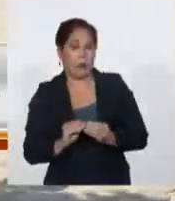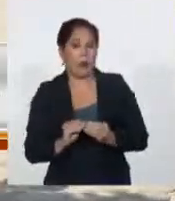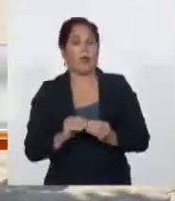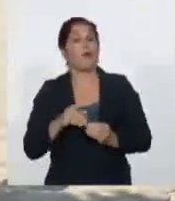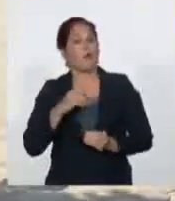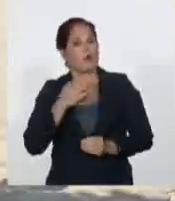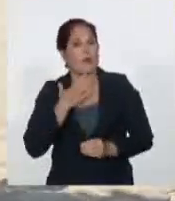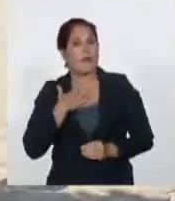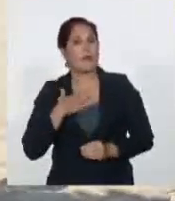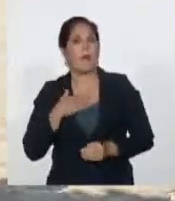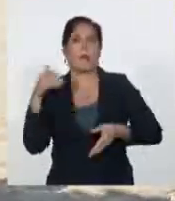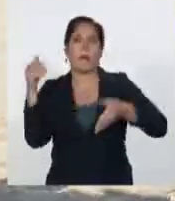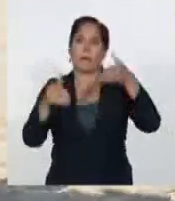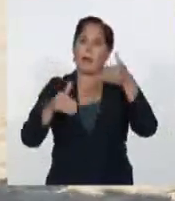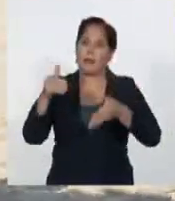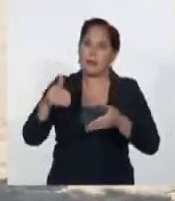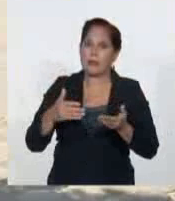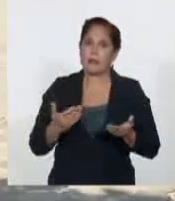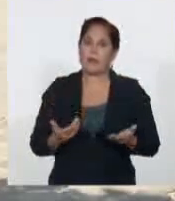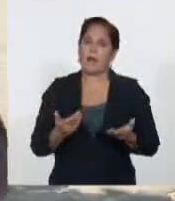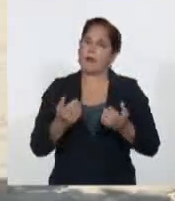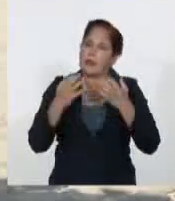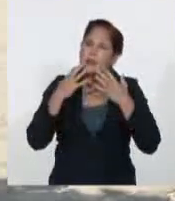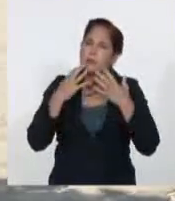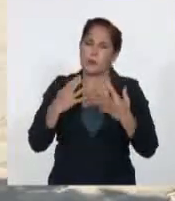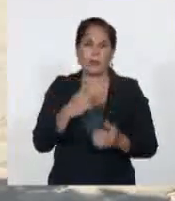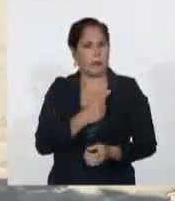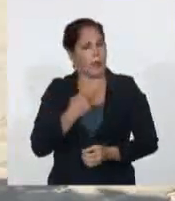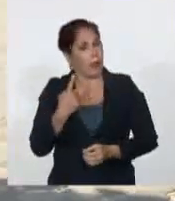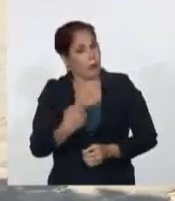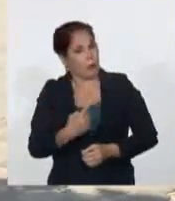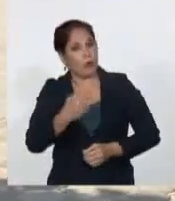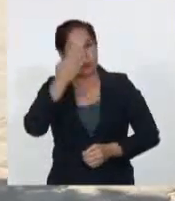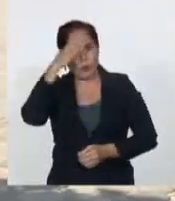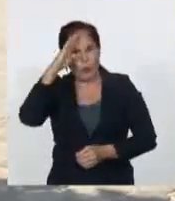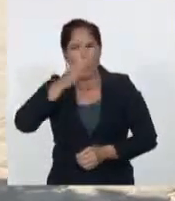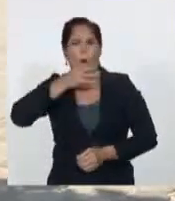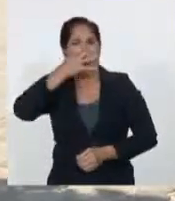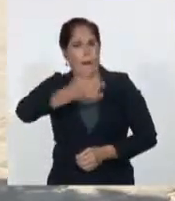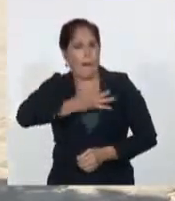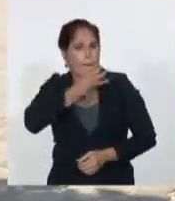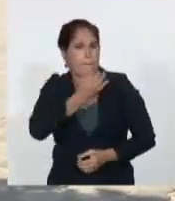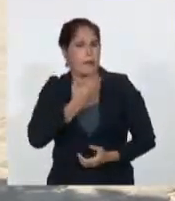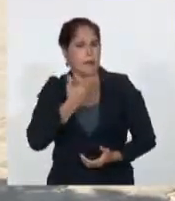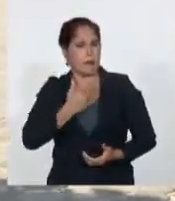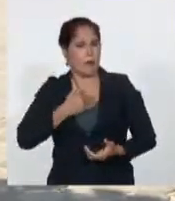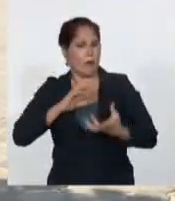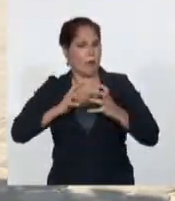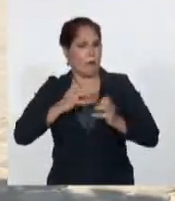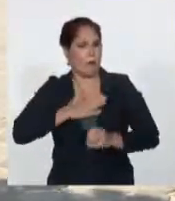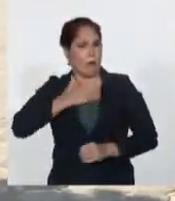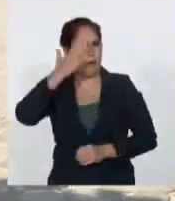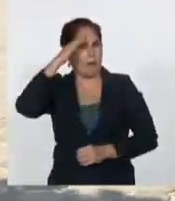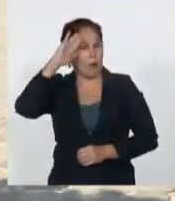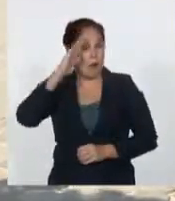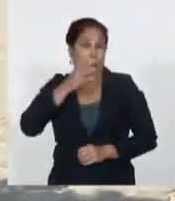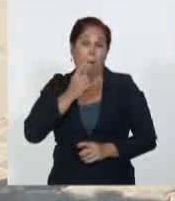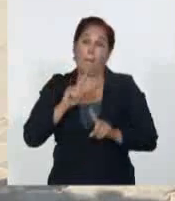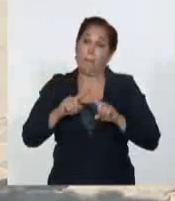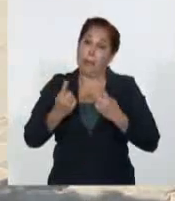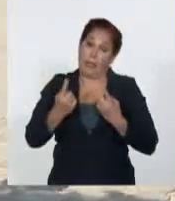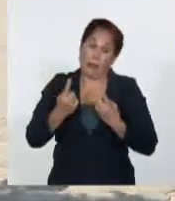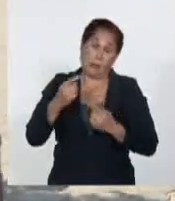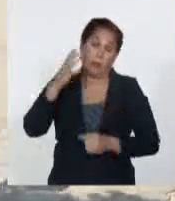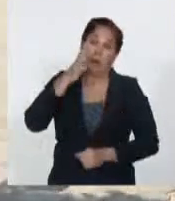participar que tenemos en este tipo de espacio de hacernos hoy de expresar nuestra hoja entonces todo parece indicar que